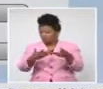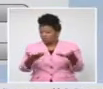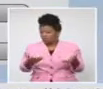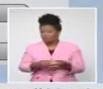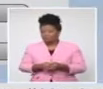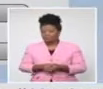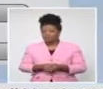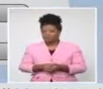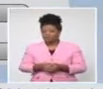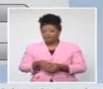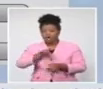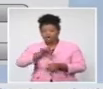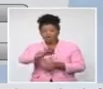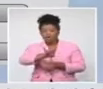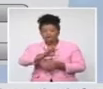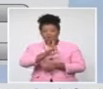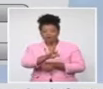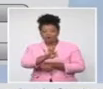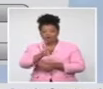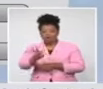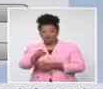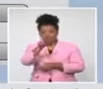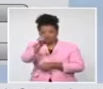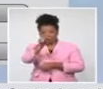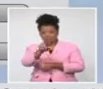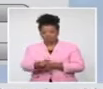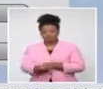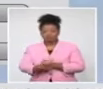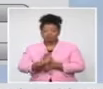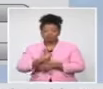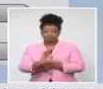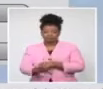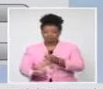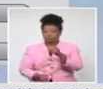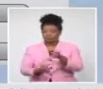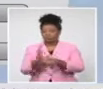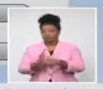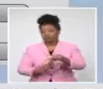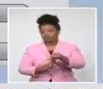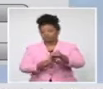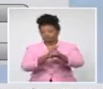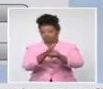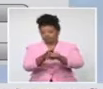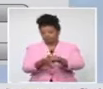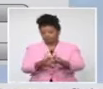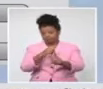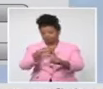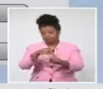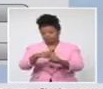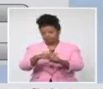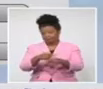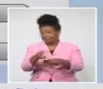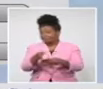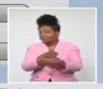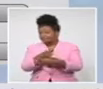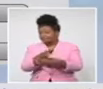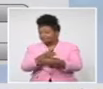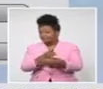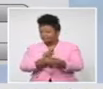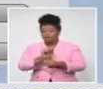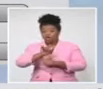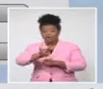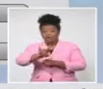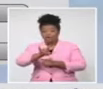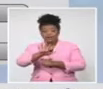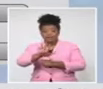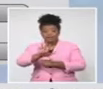988 personas se diagnosticaron con la COVID-19. Estamos hablando de